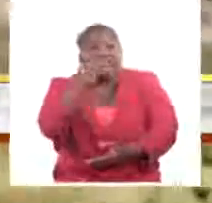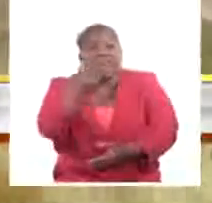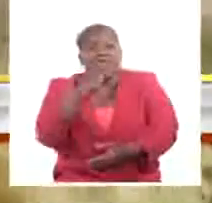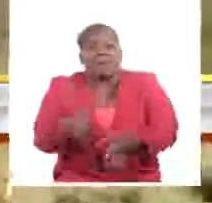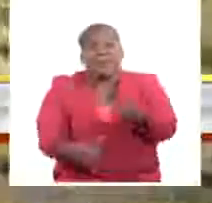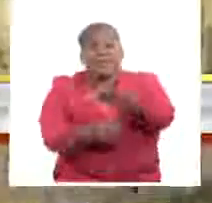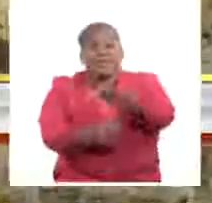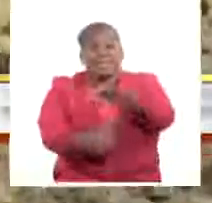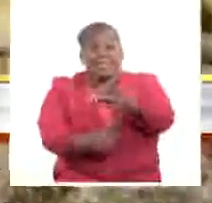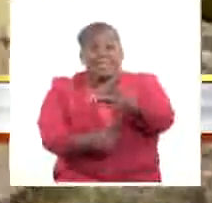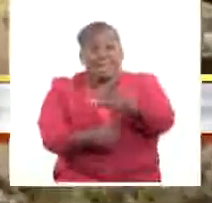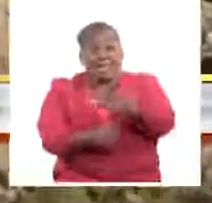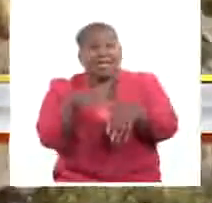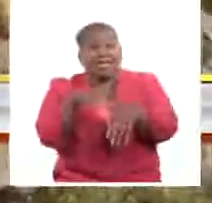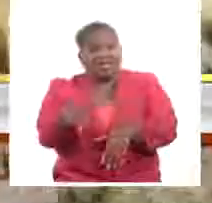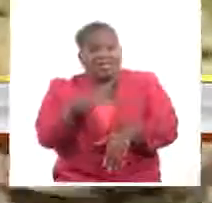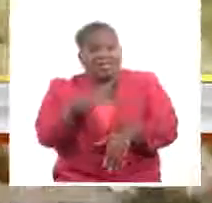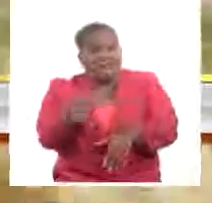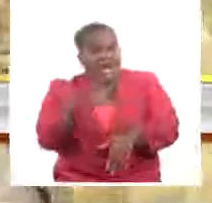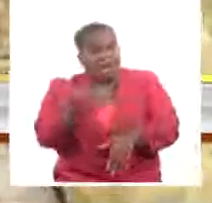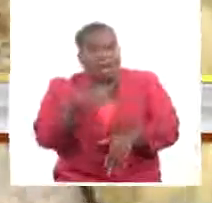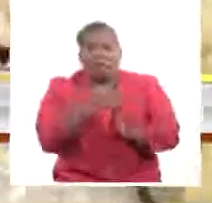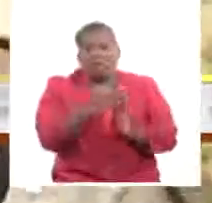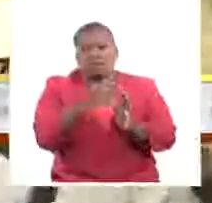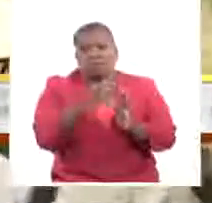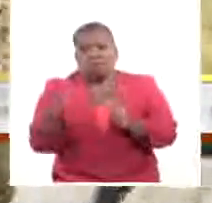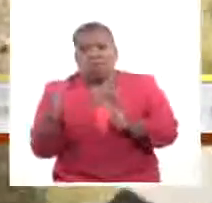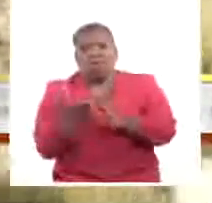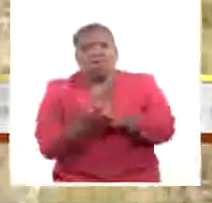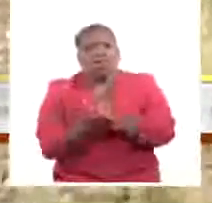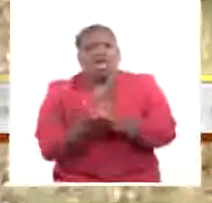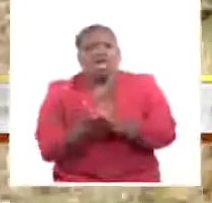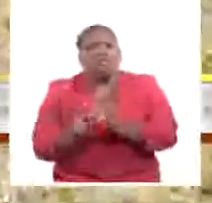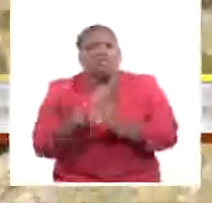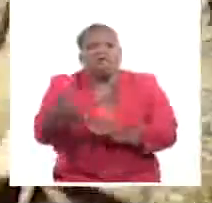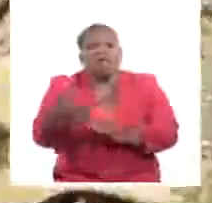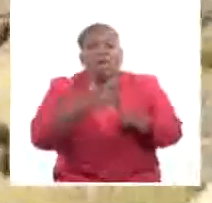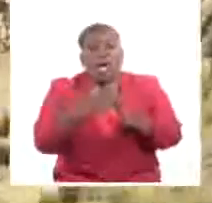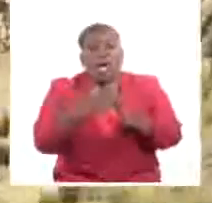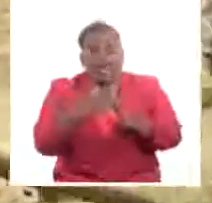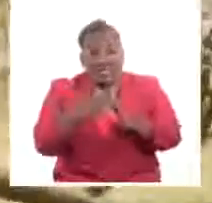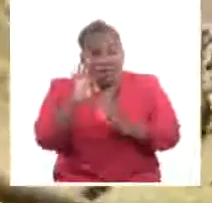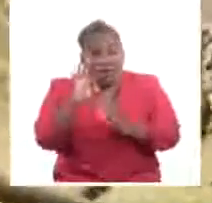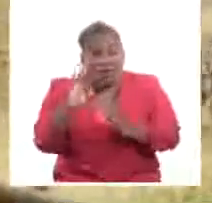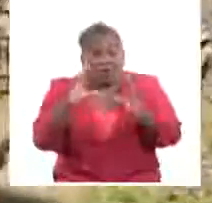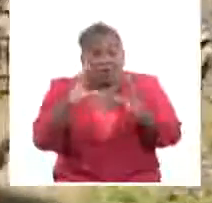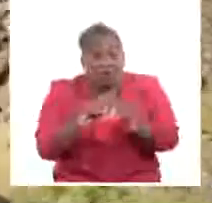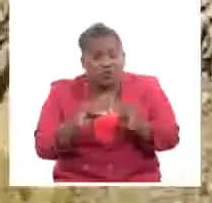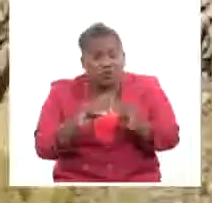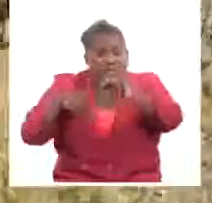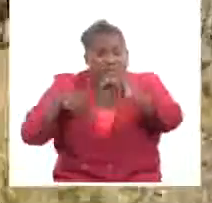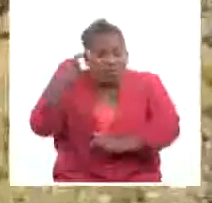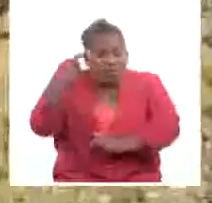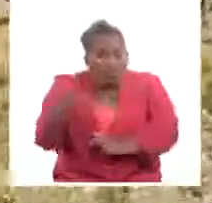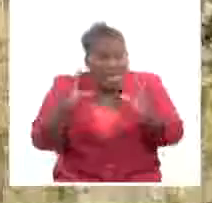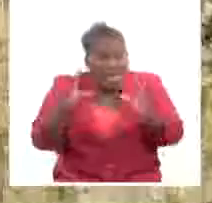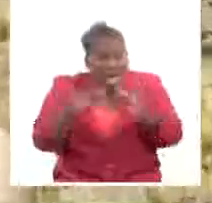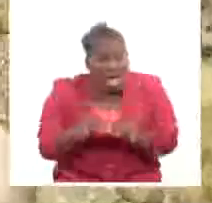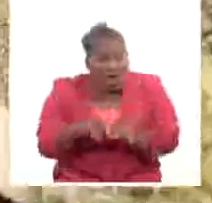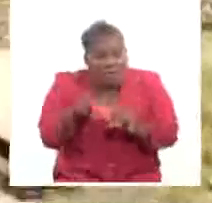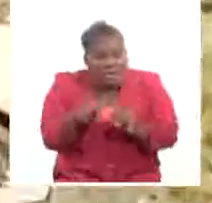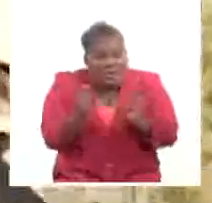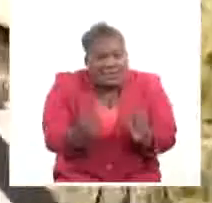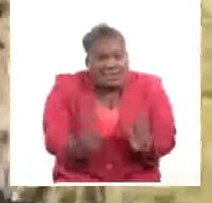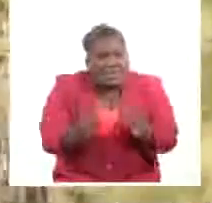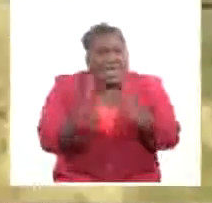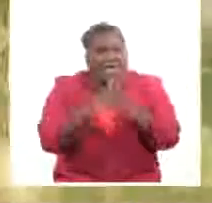prorrogar la inmovilización social obligatoria, es decir, nadie fuera de casa después de las 8 de la noche y hasta el día siguiente. Mientras el gobierno